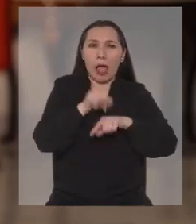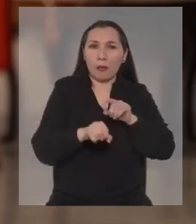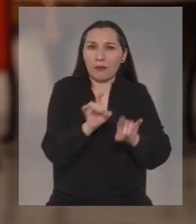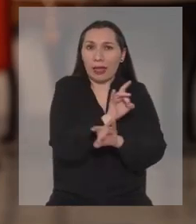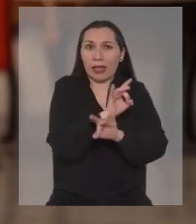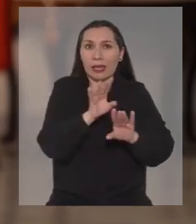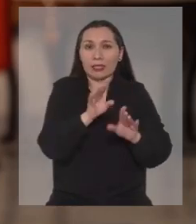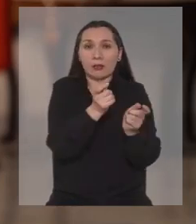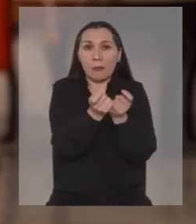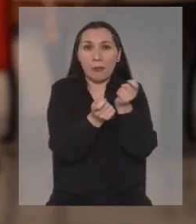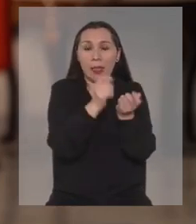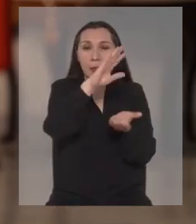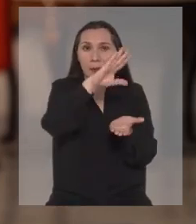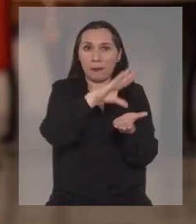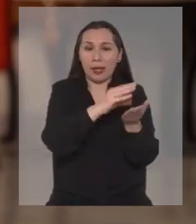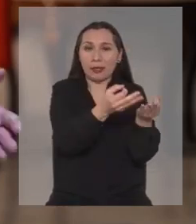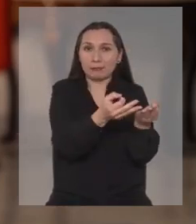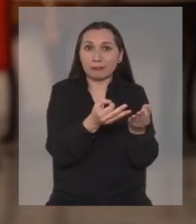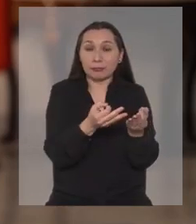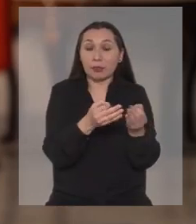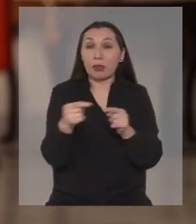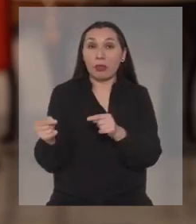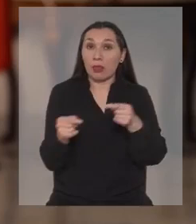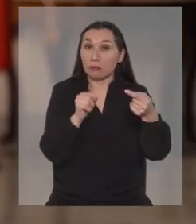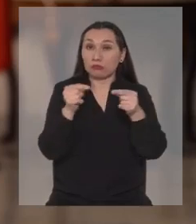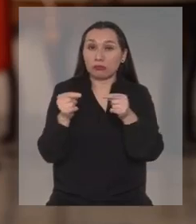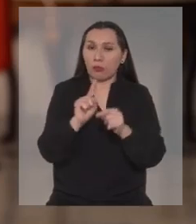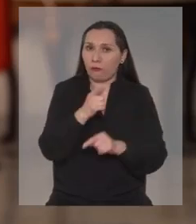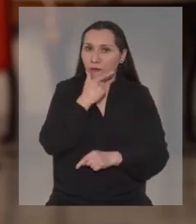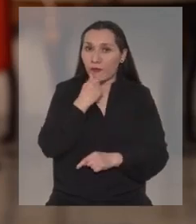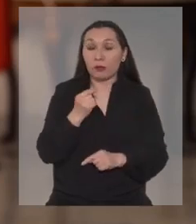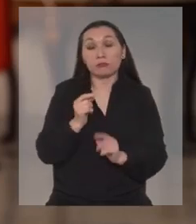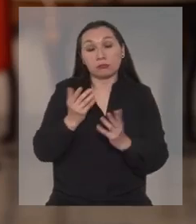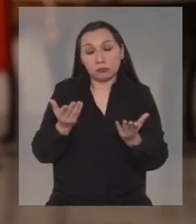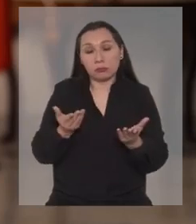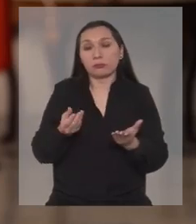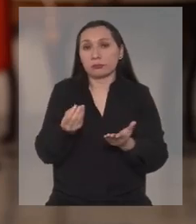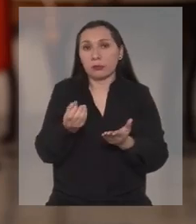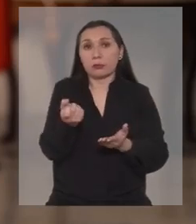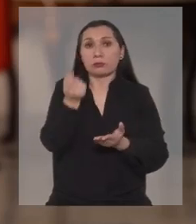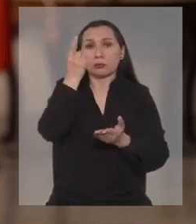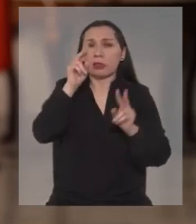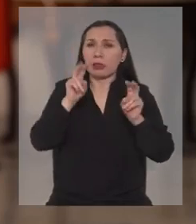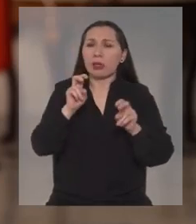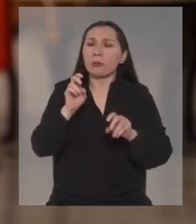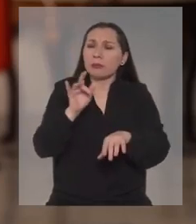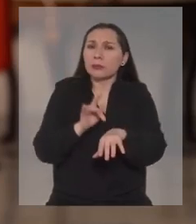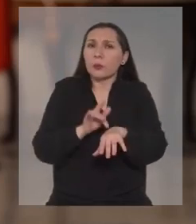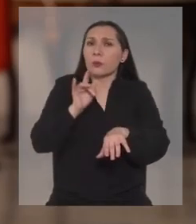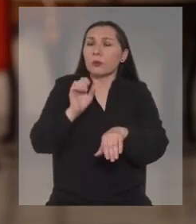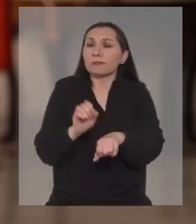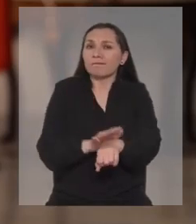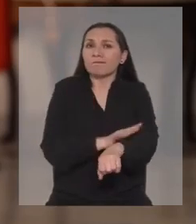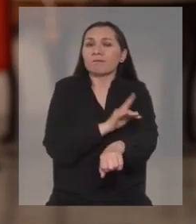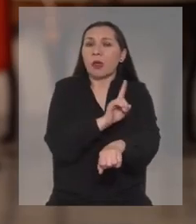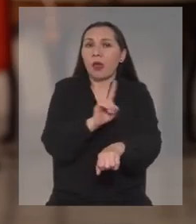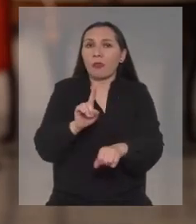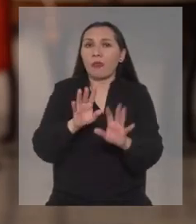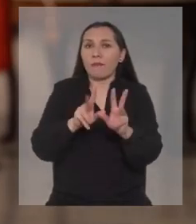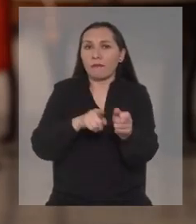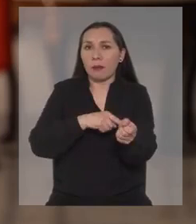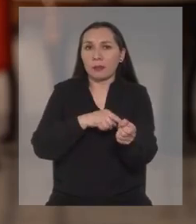sacar adelante este presupuesto la discusión No fue fácil lo que es de esperar cuando estamos hablando de temas tan sensibles para cada familia